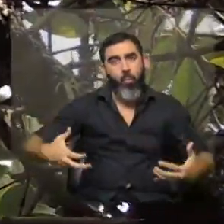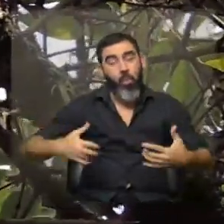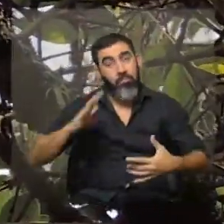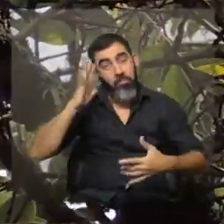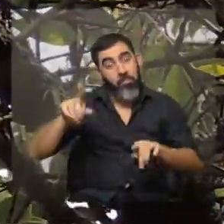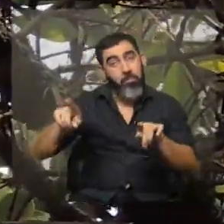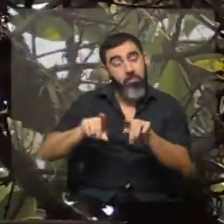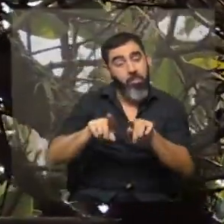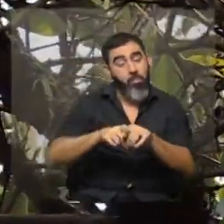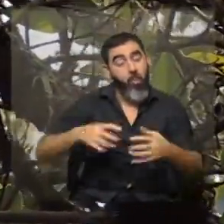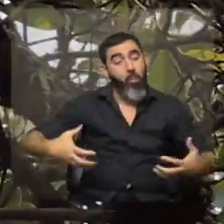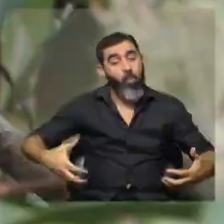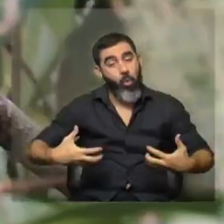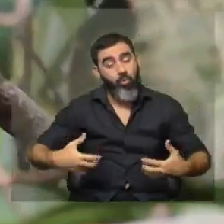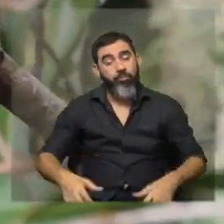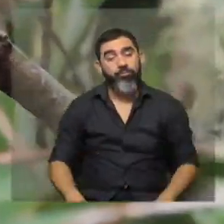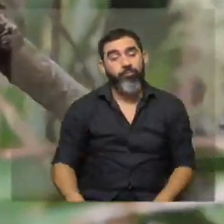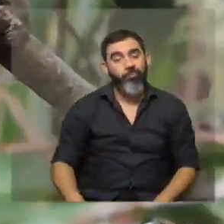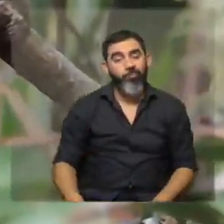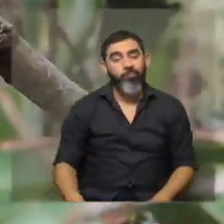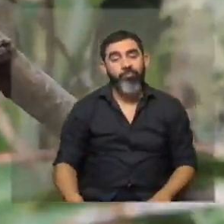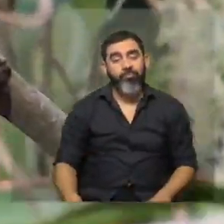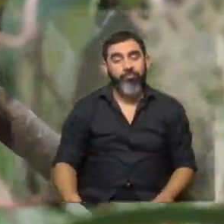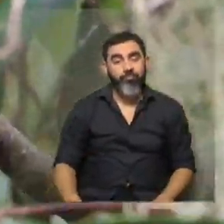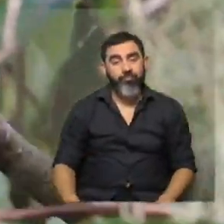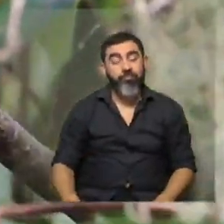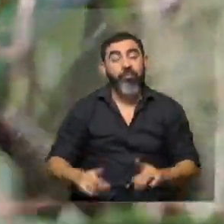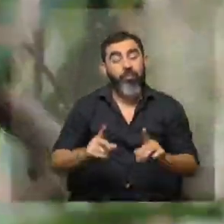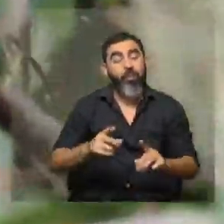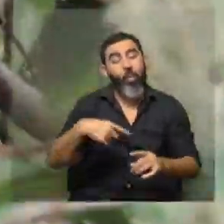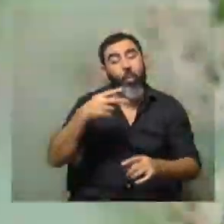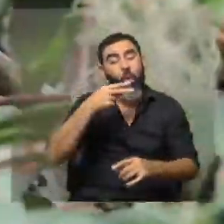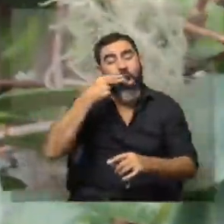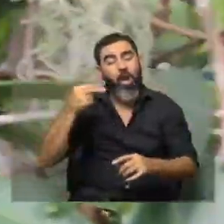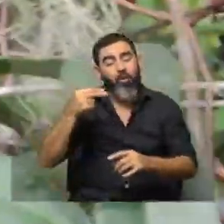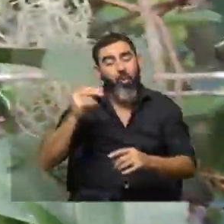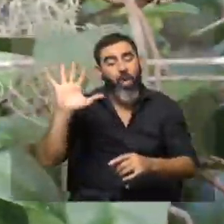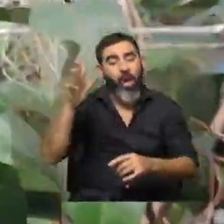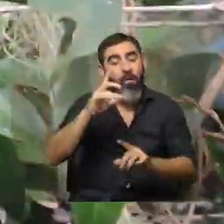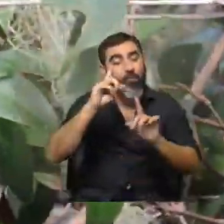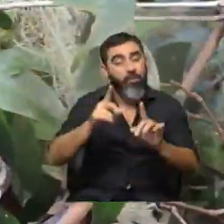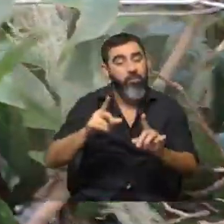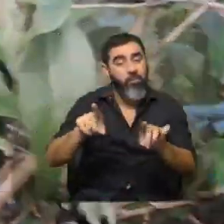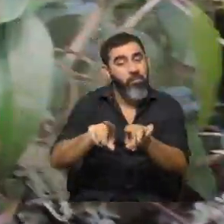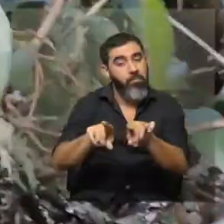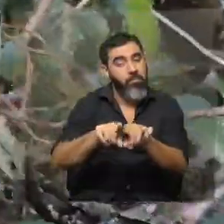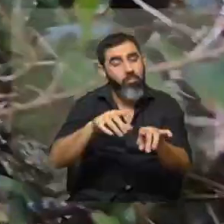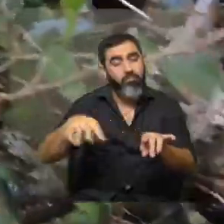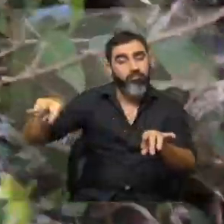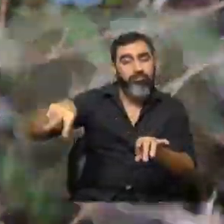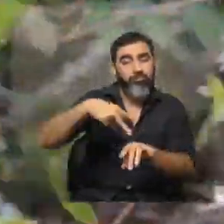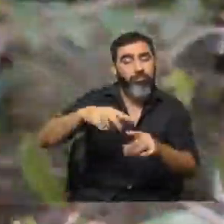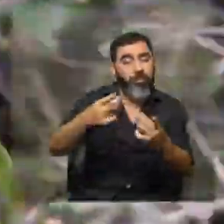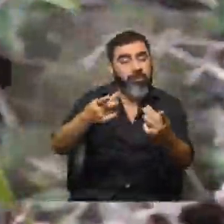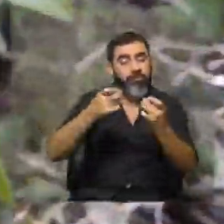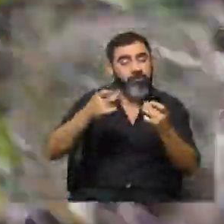esas colas largas, el margay, este gato arborícola que también tenemos en Uruguay, más arborícola casi del mundo, es el balanceo que necesitan. Es una